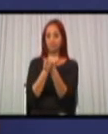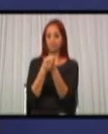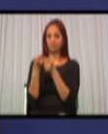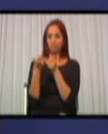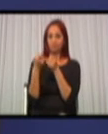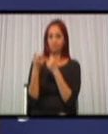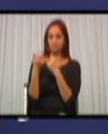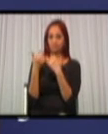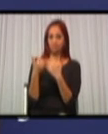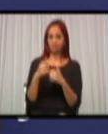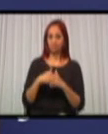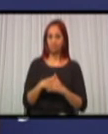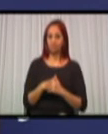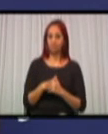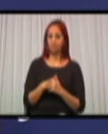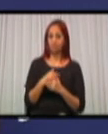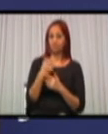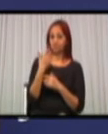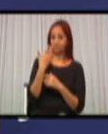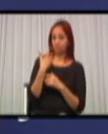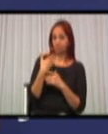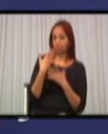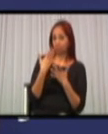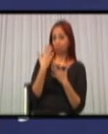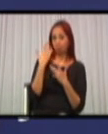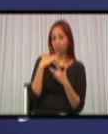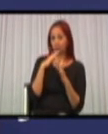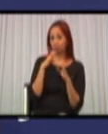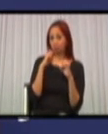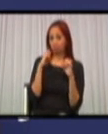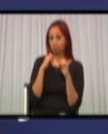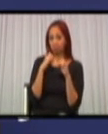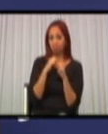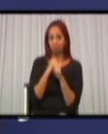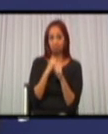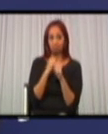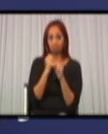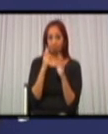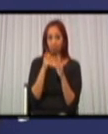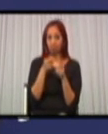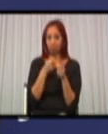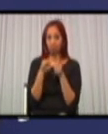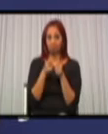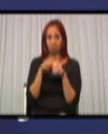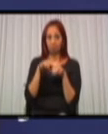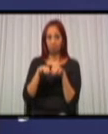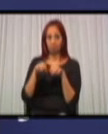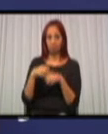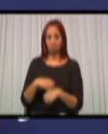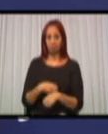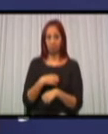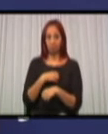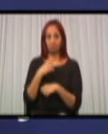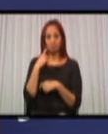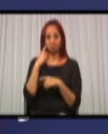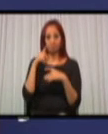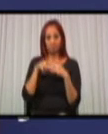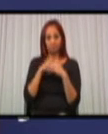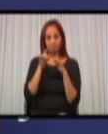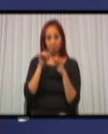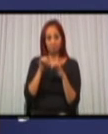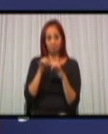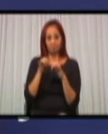actual. El señor Jairo Guzmán no ha sabido gobernar, no ha sabido administrar esta municipalidad. Hay que entrar ahí.